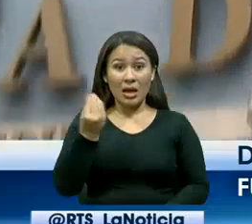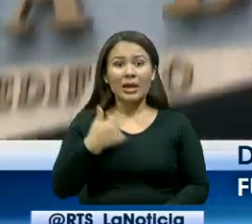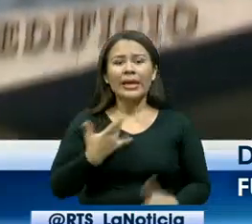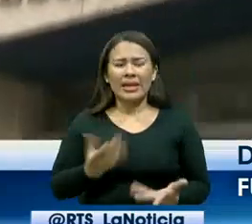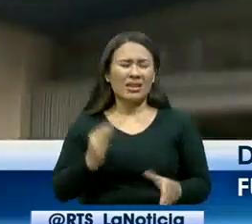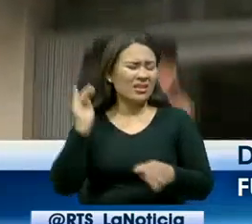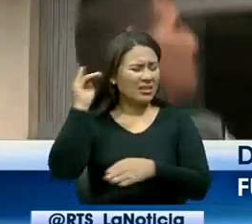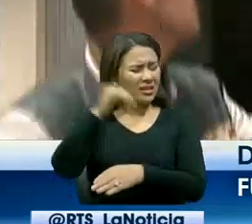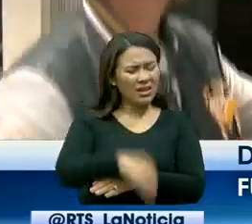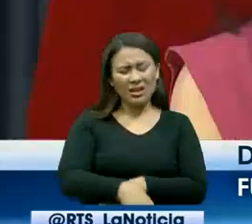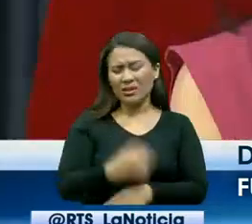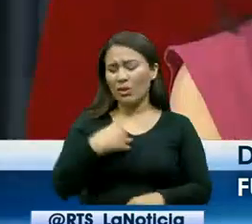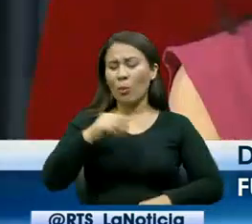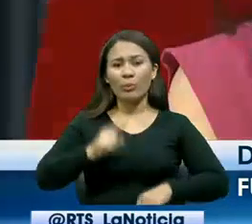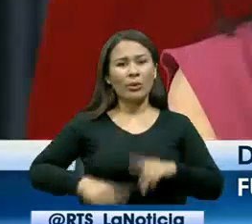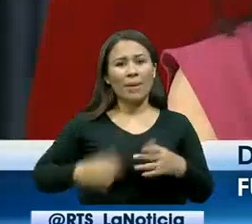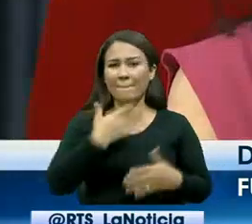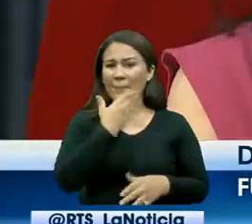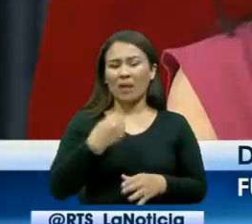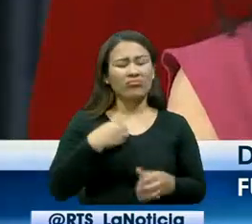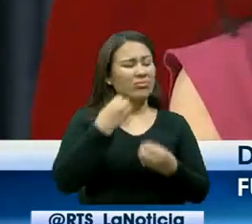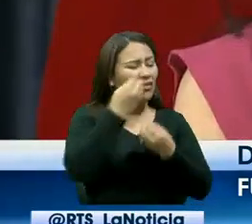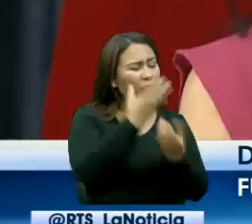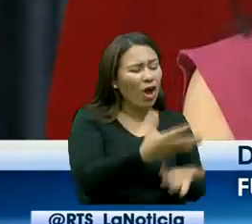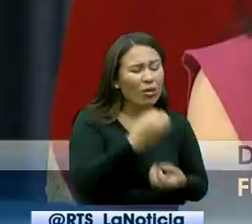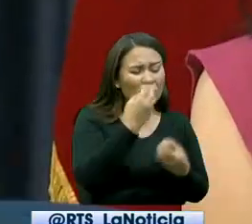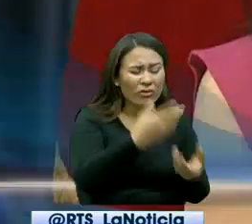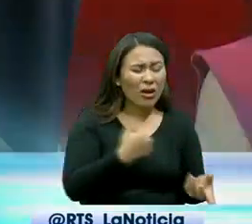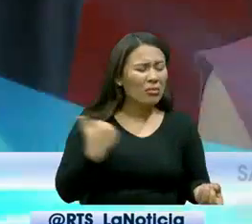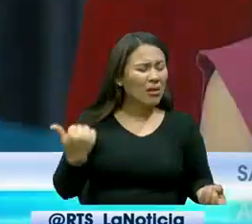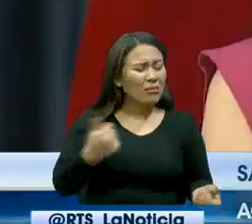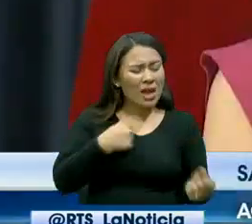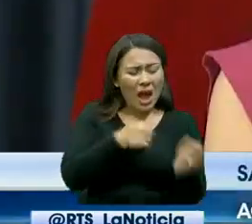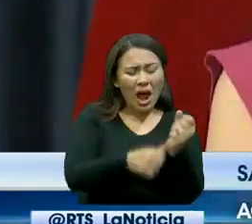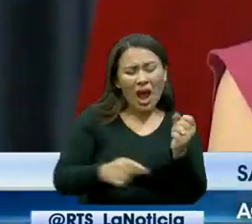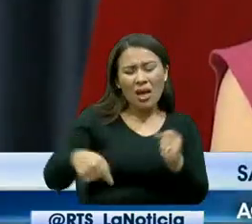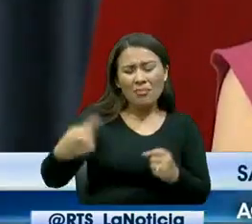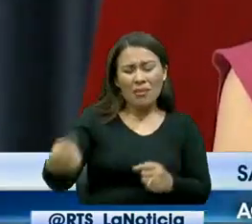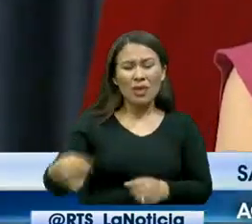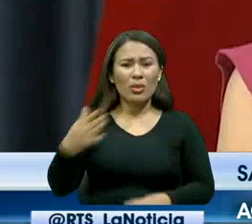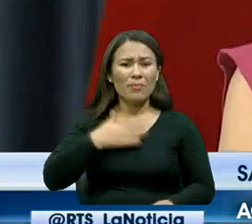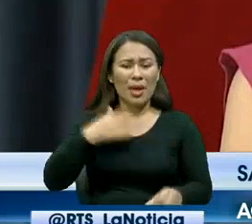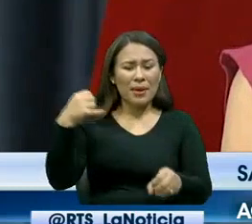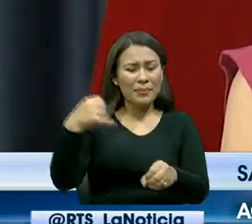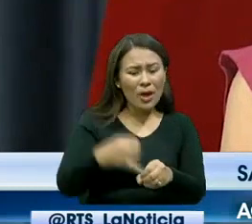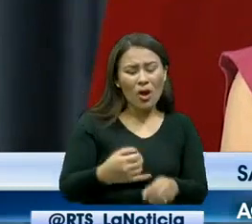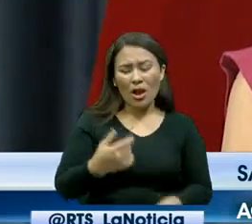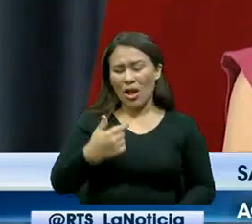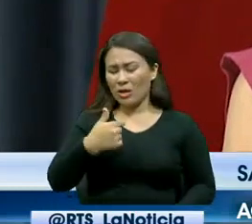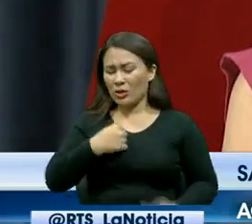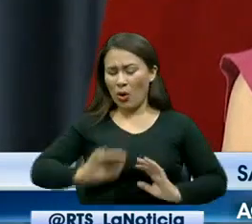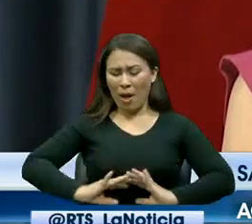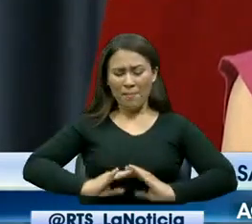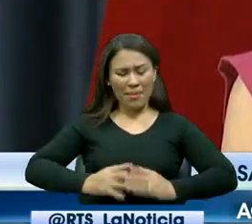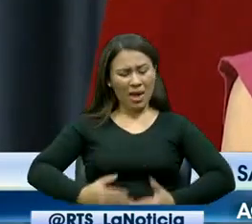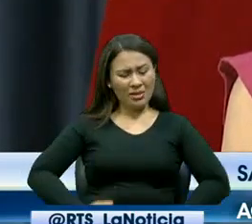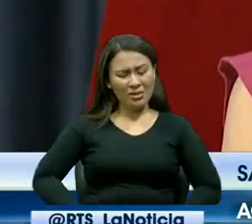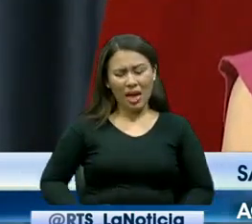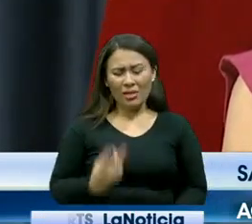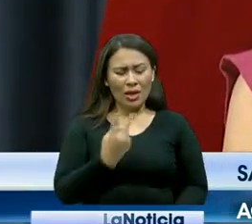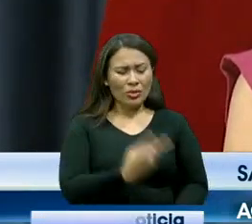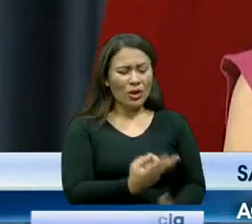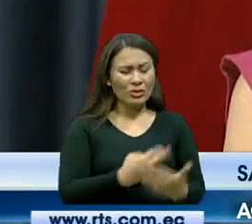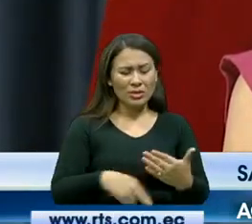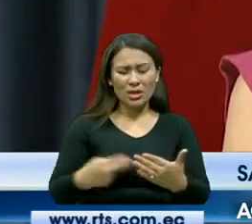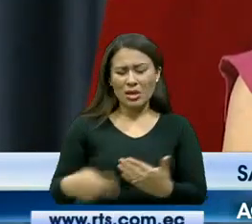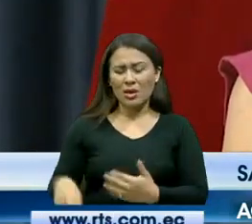la pesadilla que vivía. La afectación de la víctima es muy grave, pues ha intentado quitarse la vida por estas agresiones sexuales